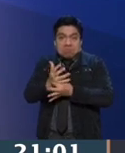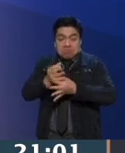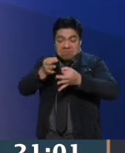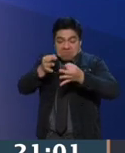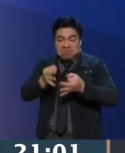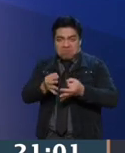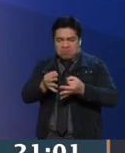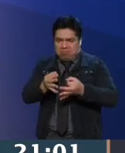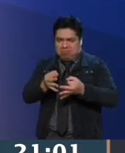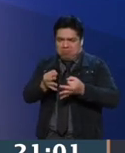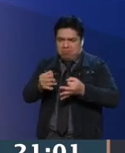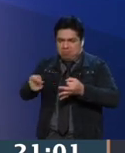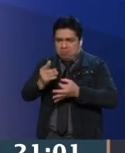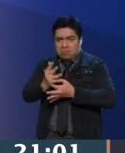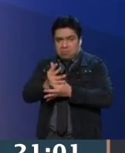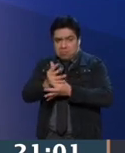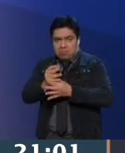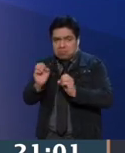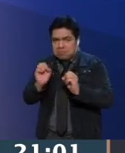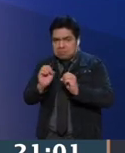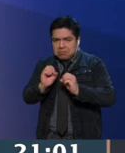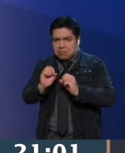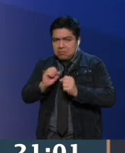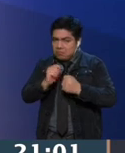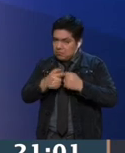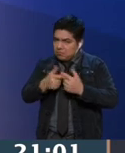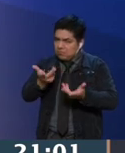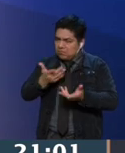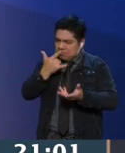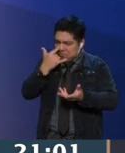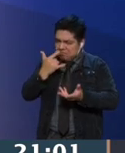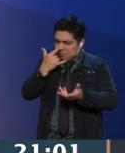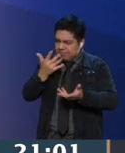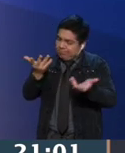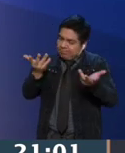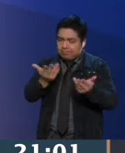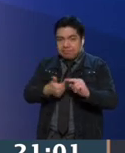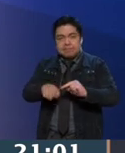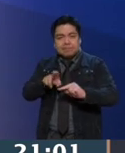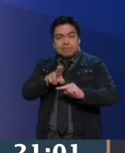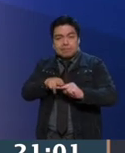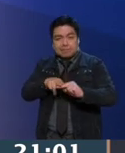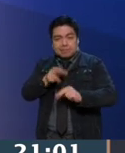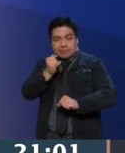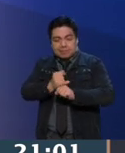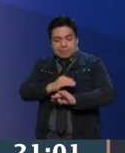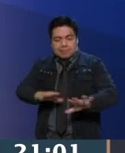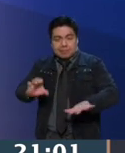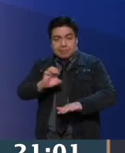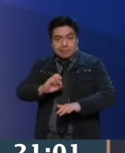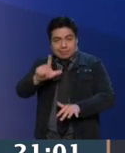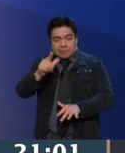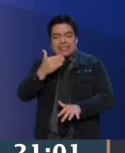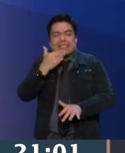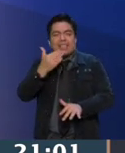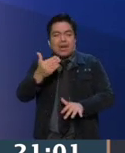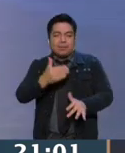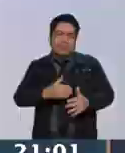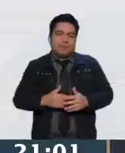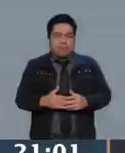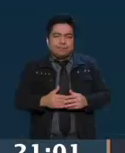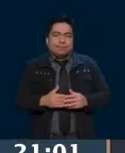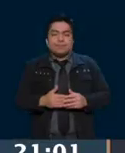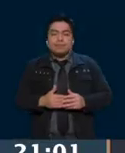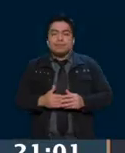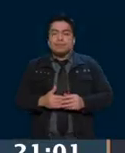consumados. Dicen por ahí que lo que no suena lógico, suena metálico. Póngase cómodo, que este es Informe Capital y se va a poner bueno.